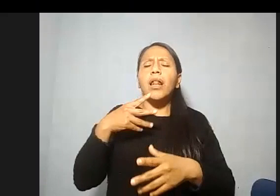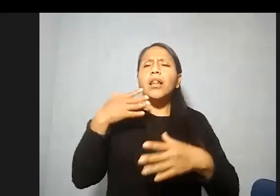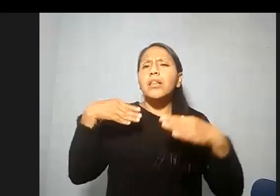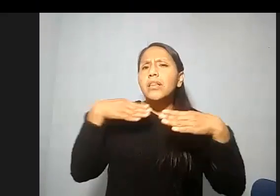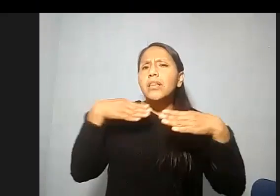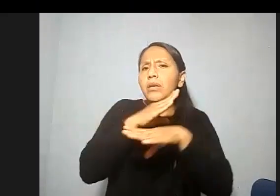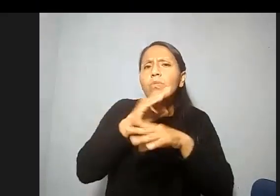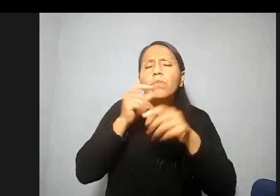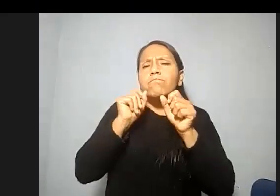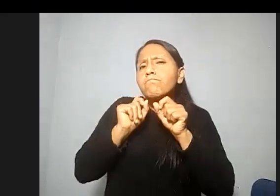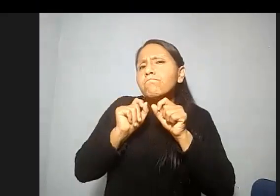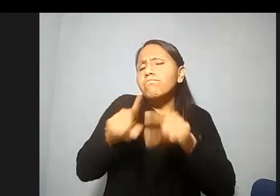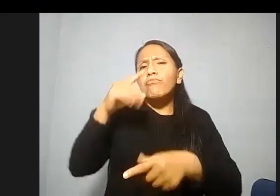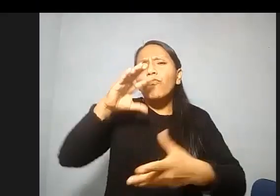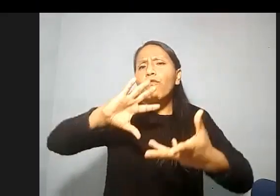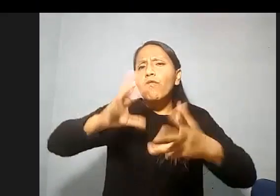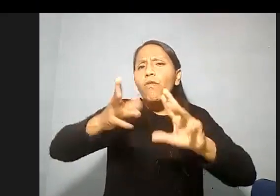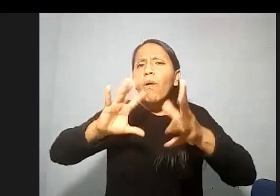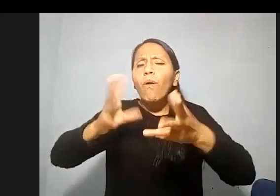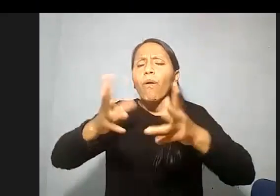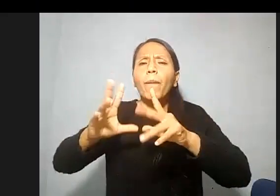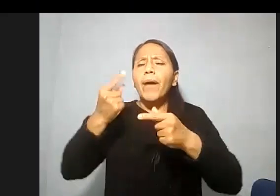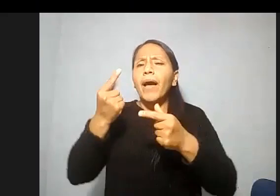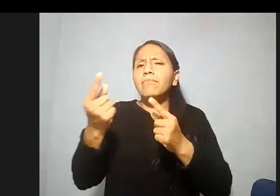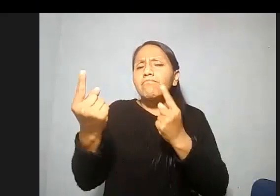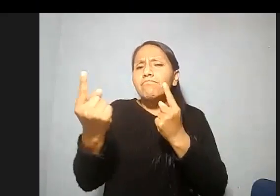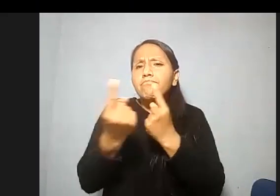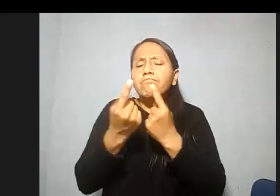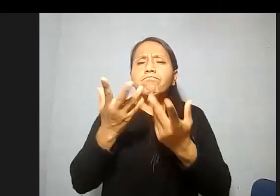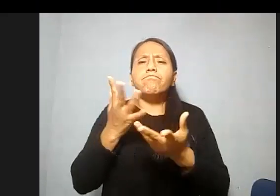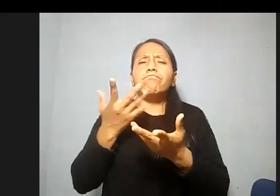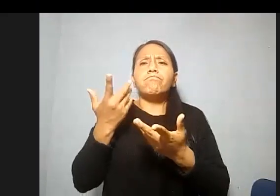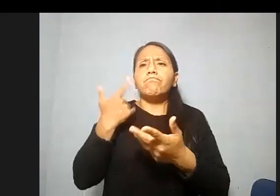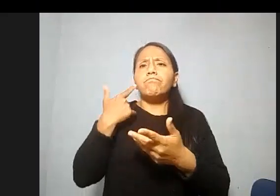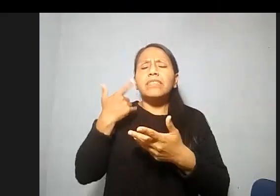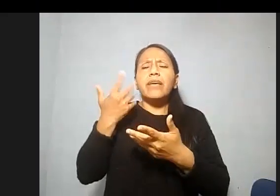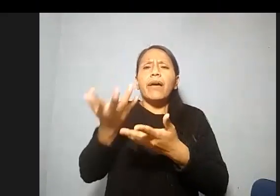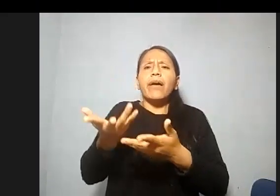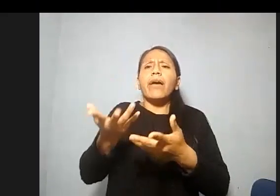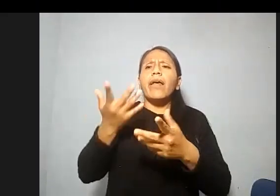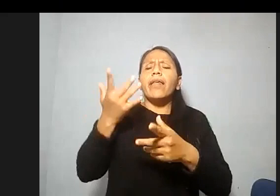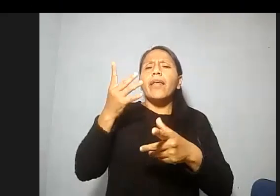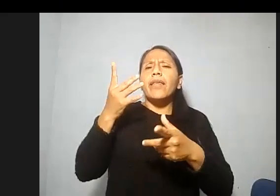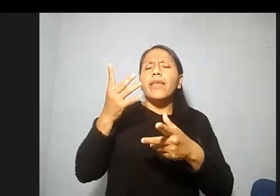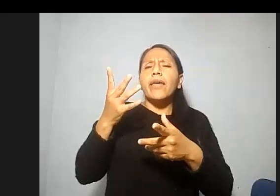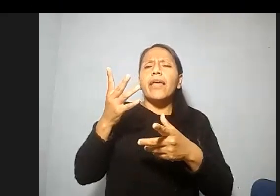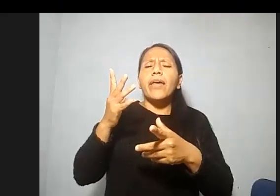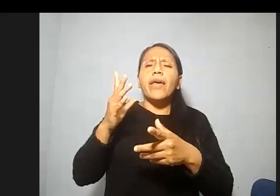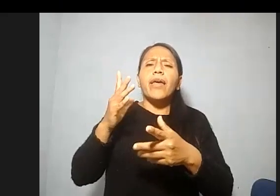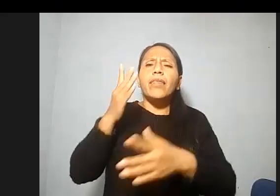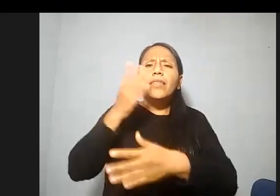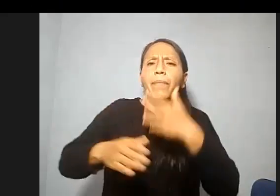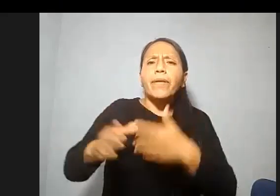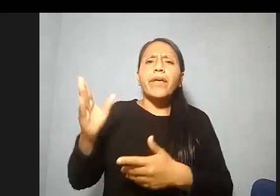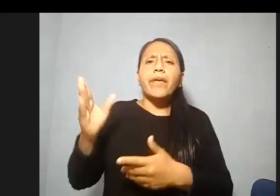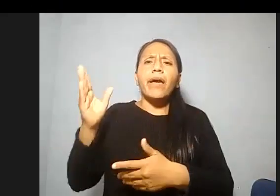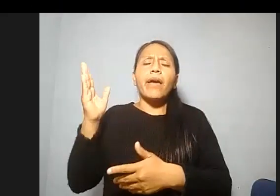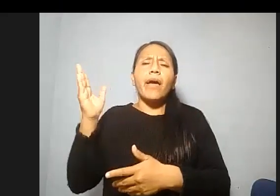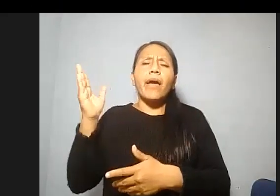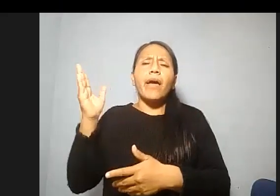distintas formas de acercamiento. Ya nos exponían cómo desde las discapacidades auditivas o desde las